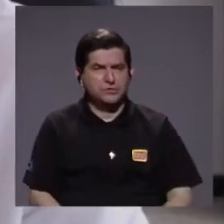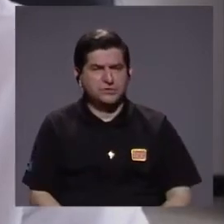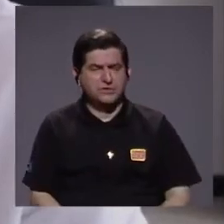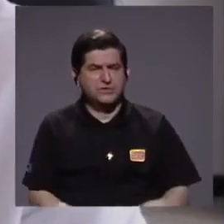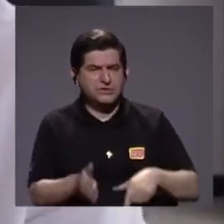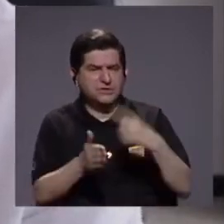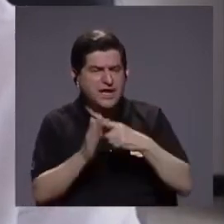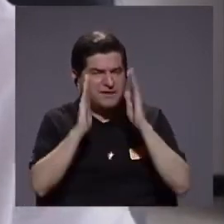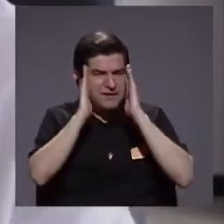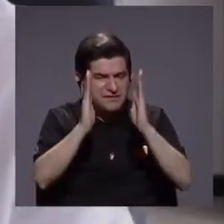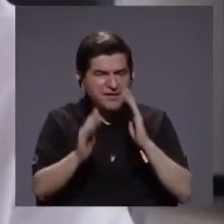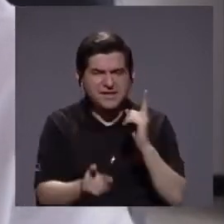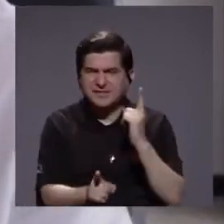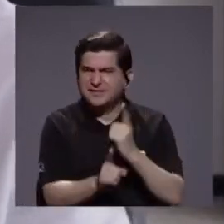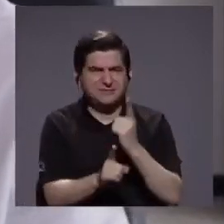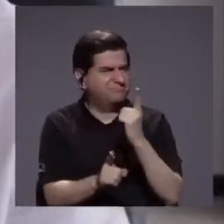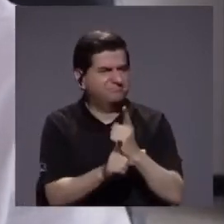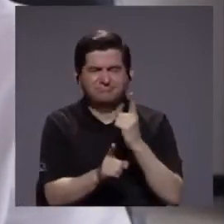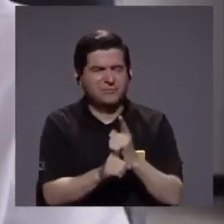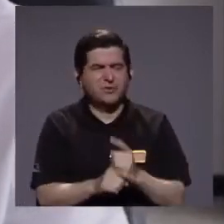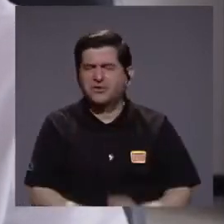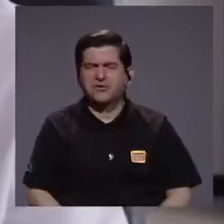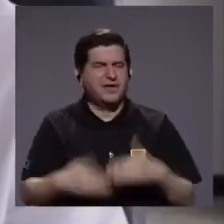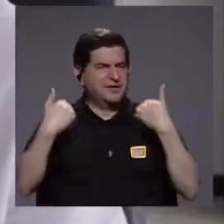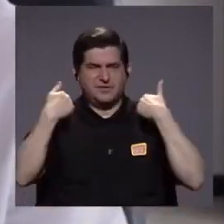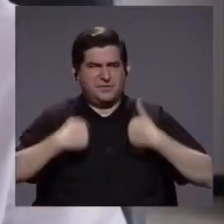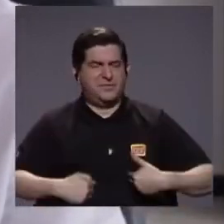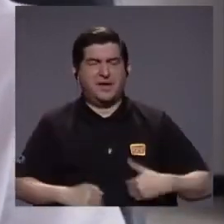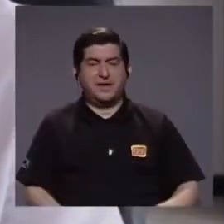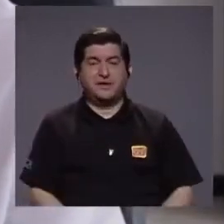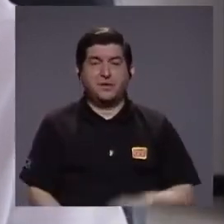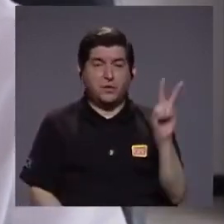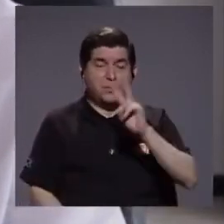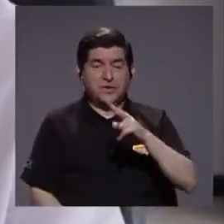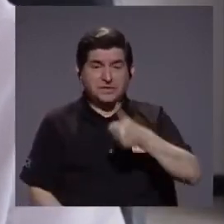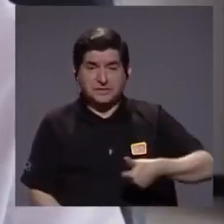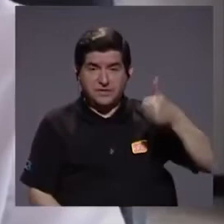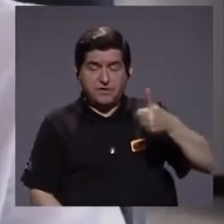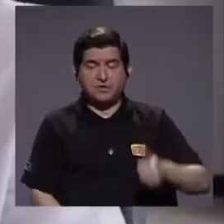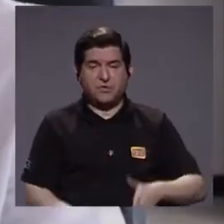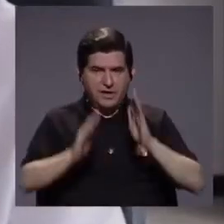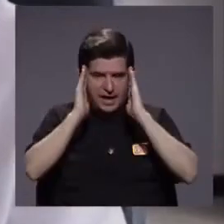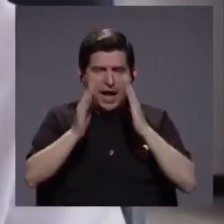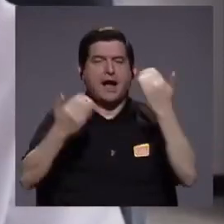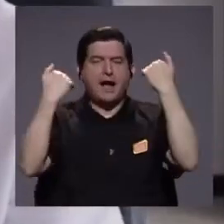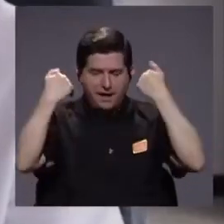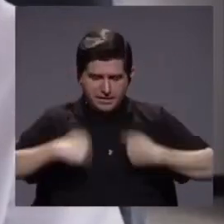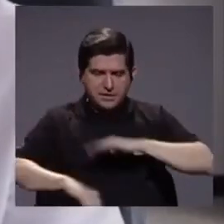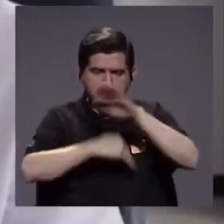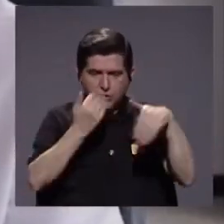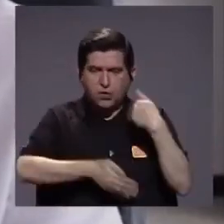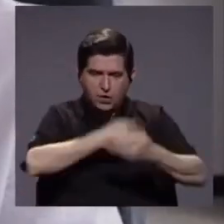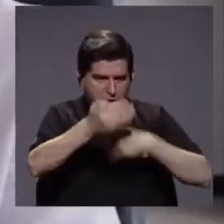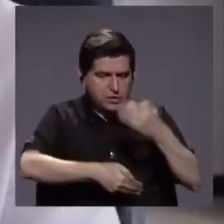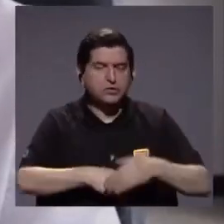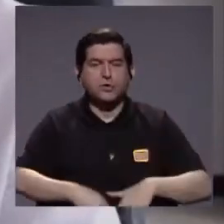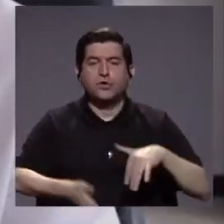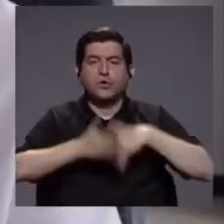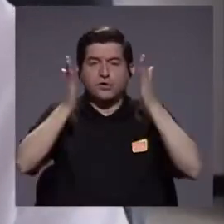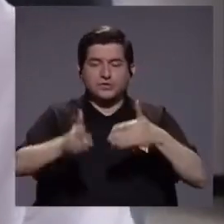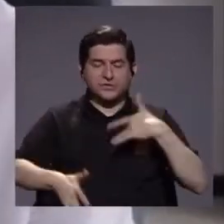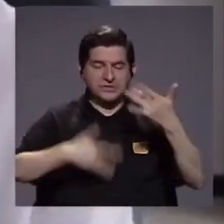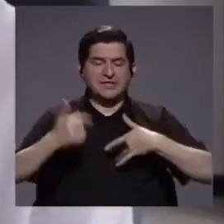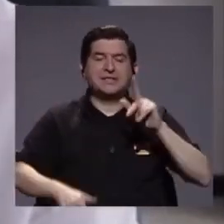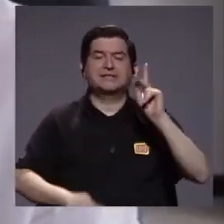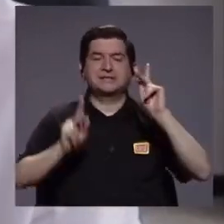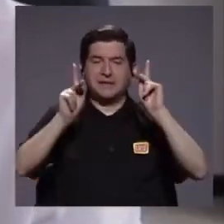algunas veces no tiene el carácter de ser humano, y entonces una vicerrectoría que dé un trato humanizado a todos sus trámites para que el estudiante se sienta